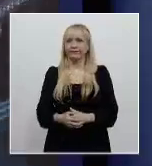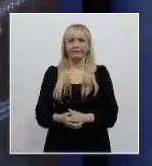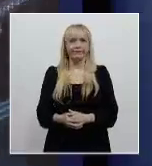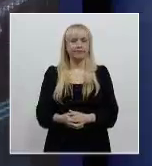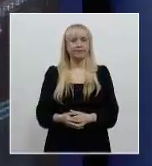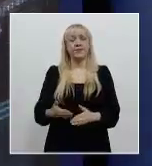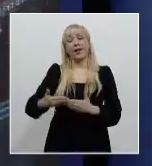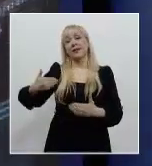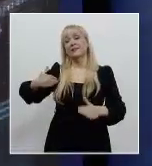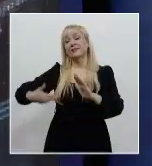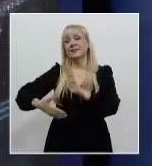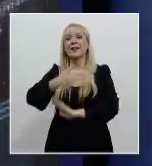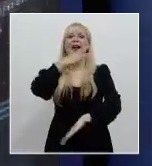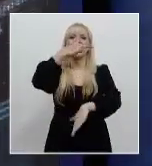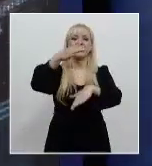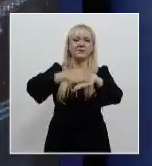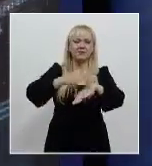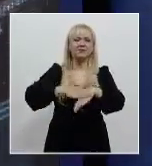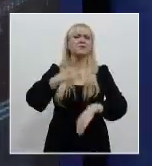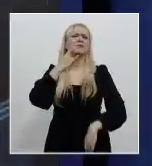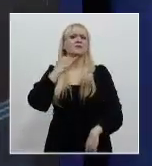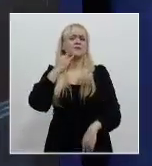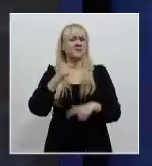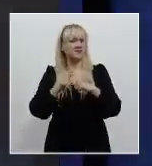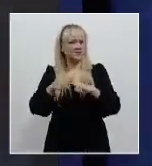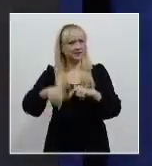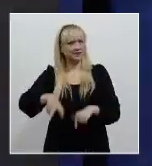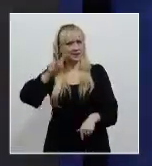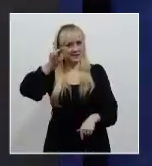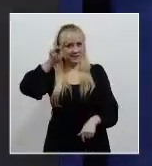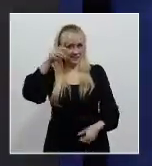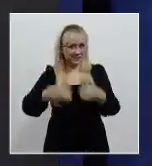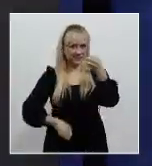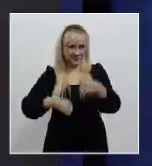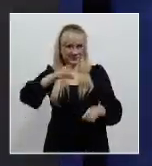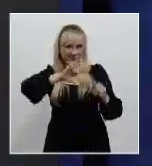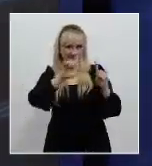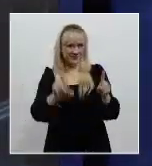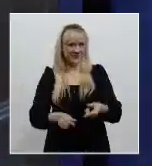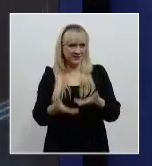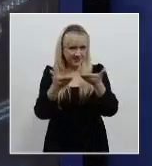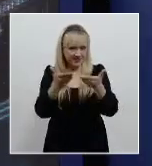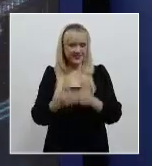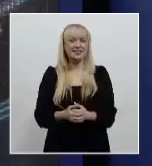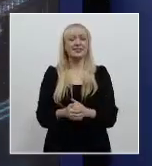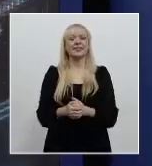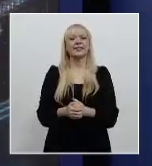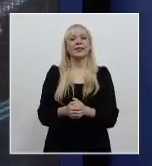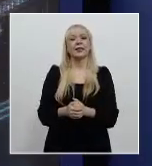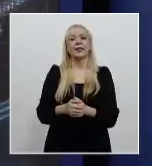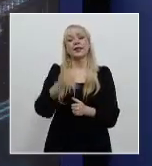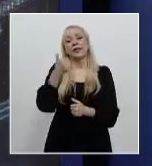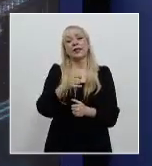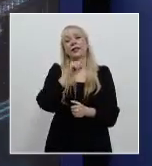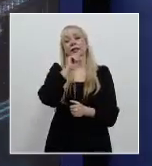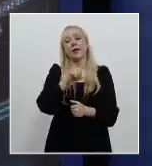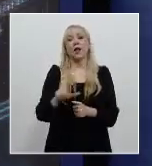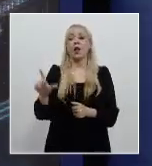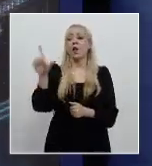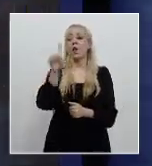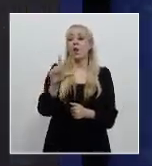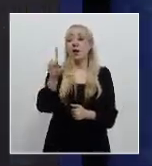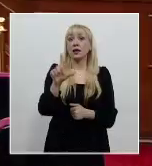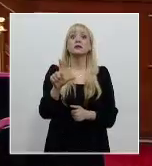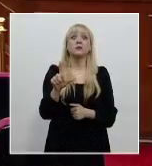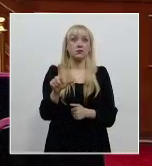Y antes de despedirnos, lo invitamos a mantenerse en la señal del canal del Poder Judicial de la Federación. Asimismo, este lunes siga